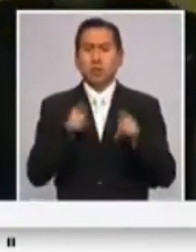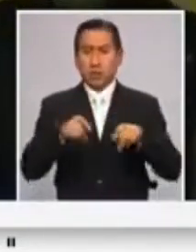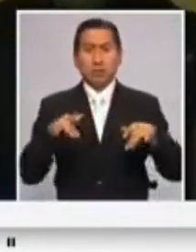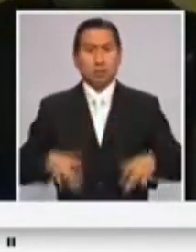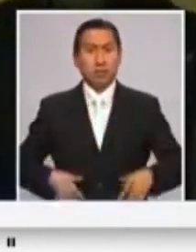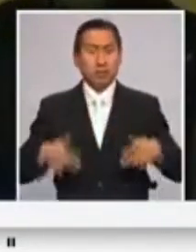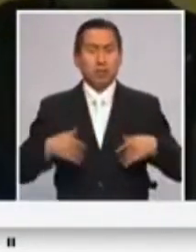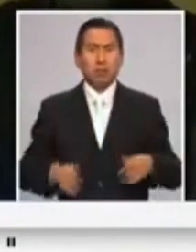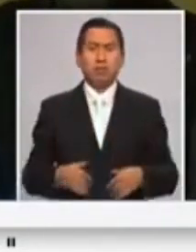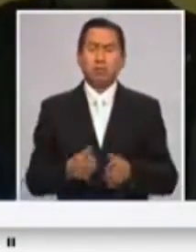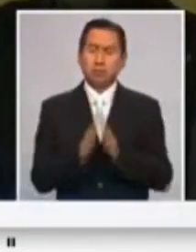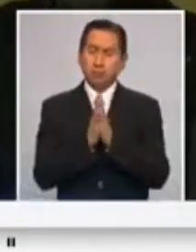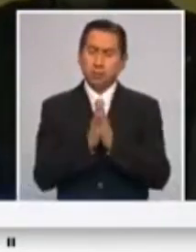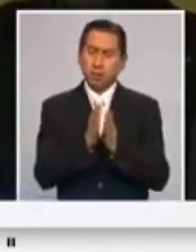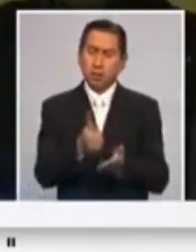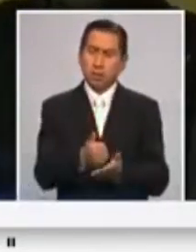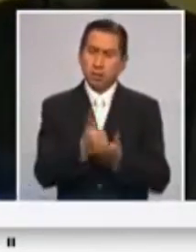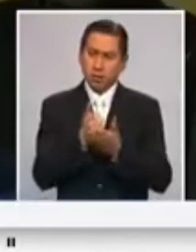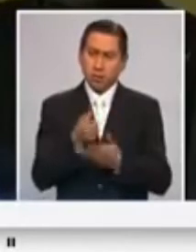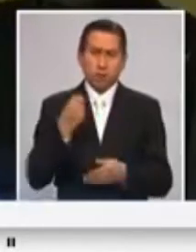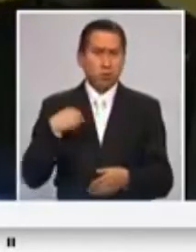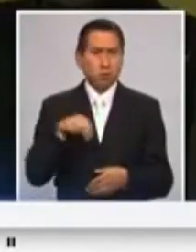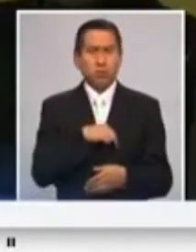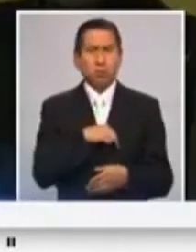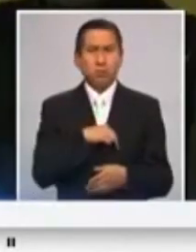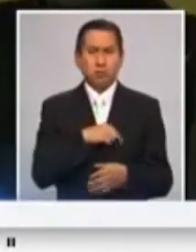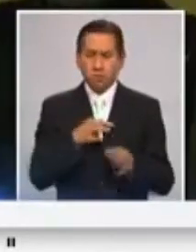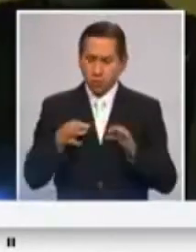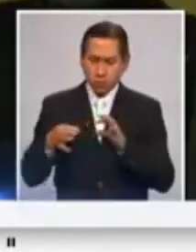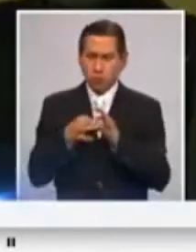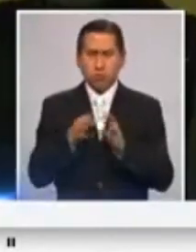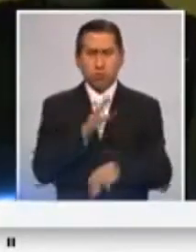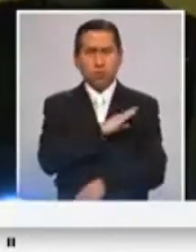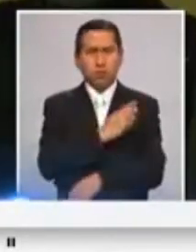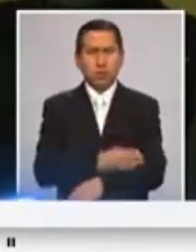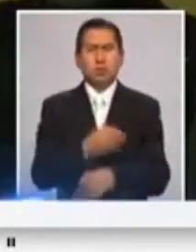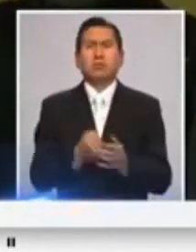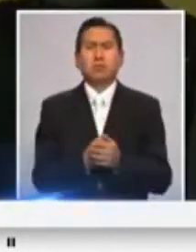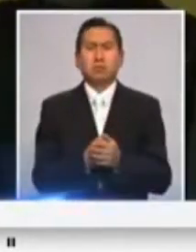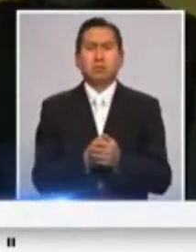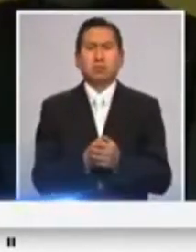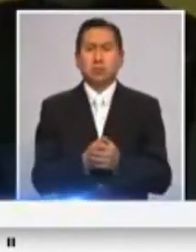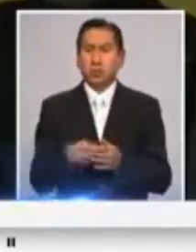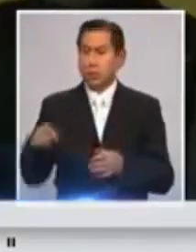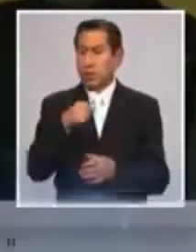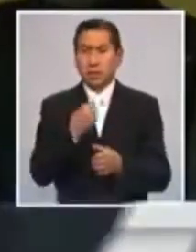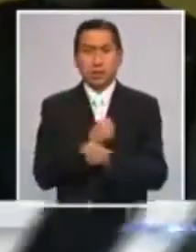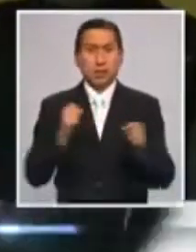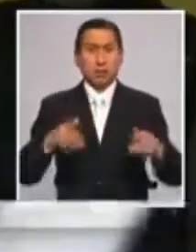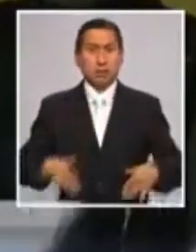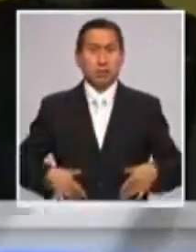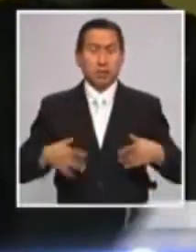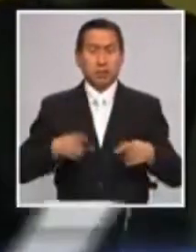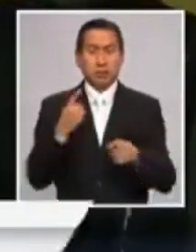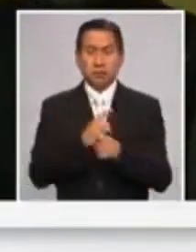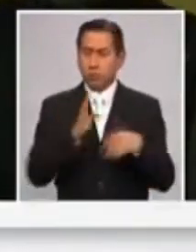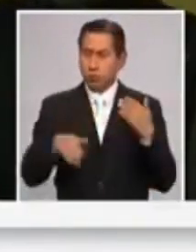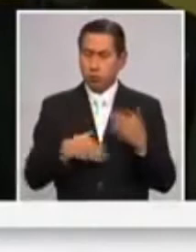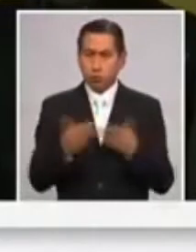Por favor, ayúdennos, unámonos, porque estamos salvando vidas entre